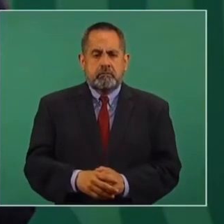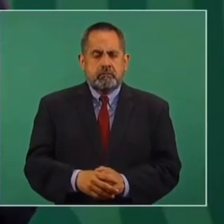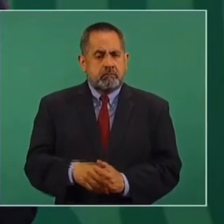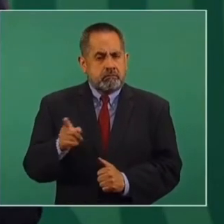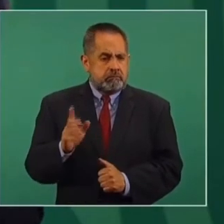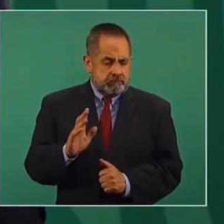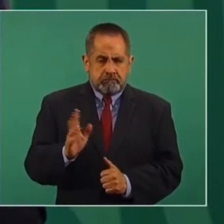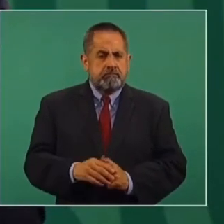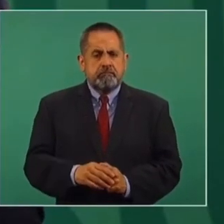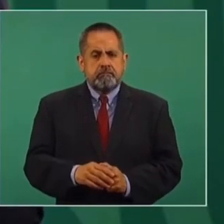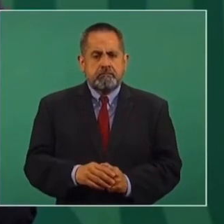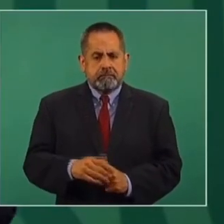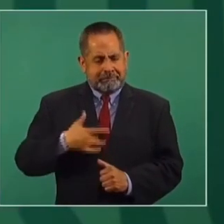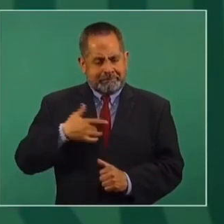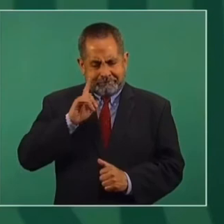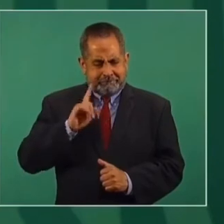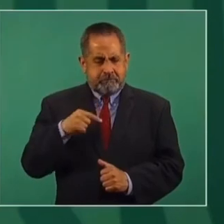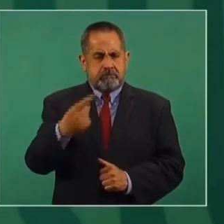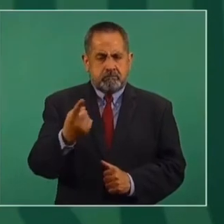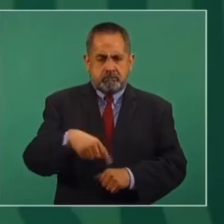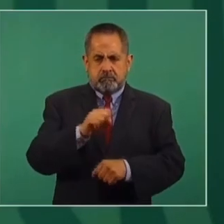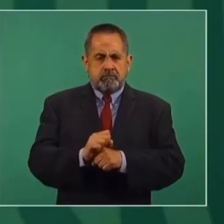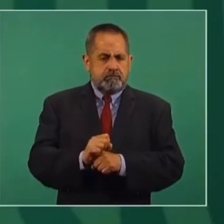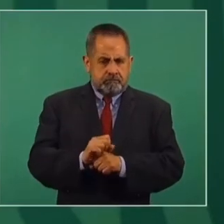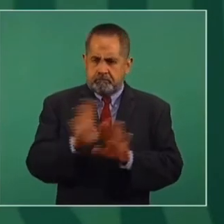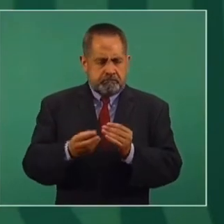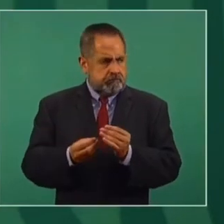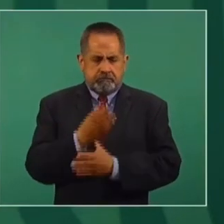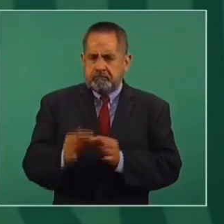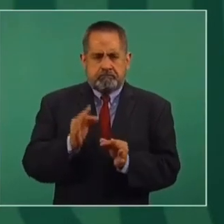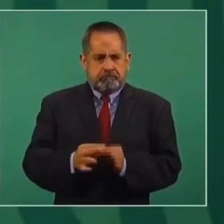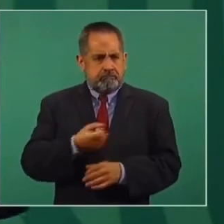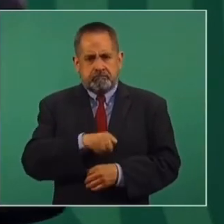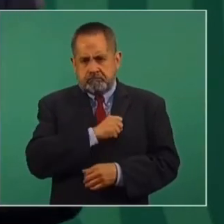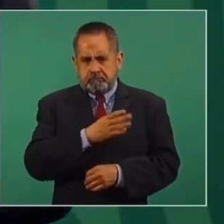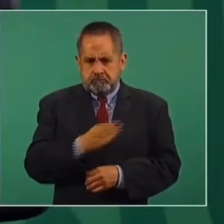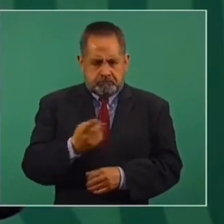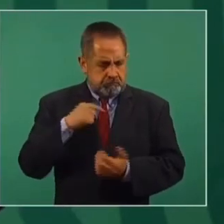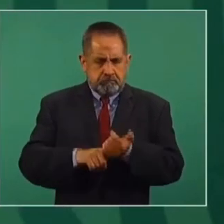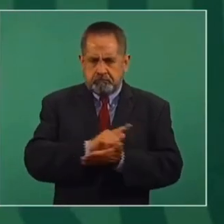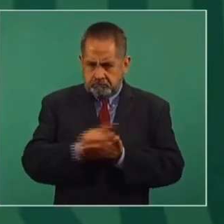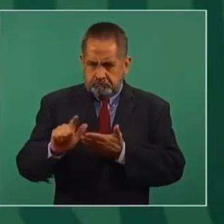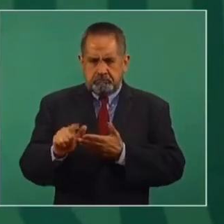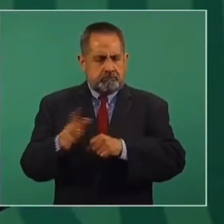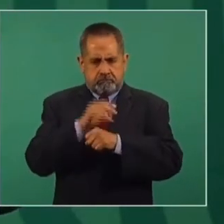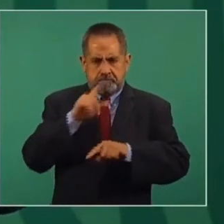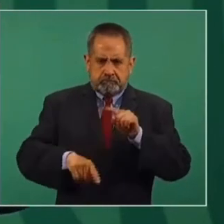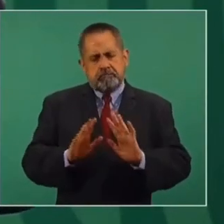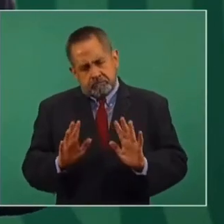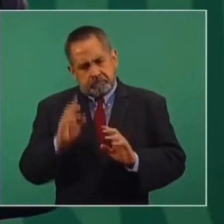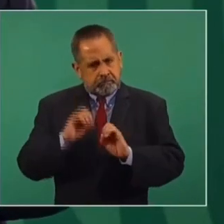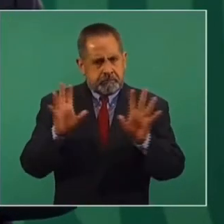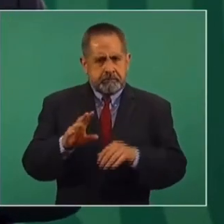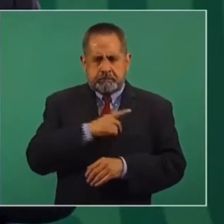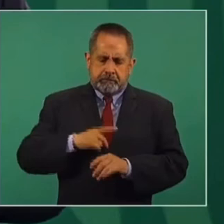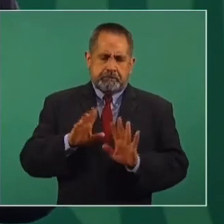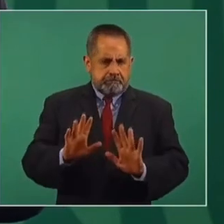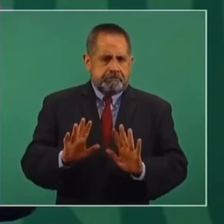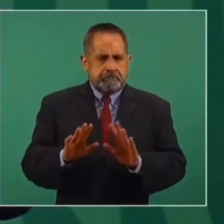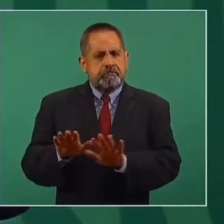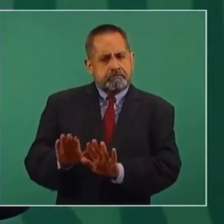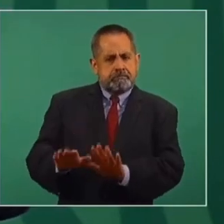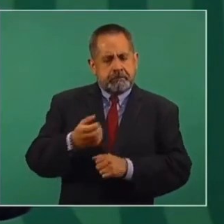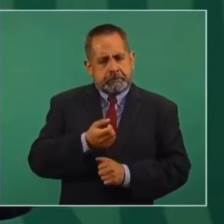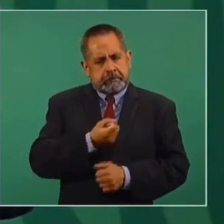ya se estima que para la semana próxima salga ya sin COVID. Desde luego tiene que estar un